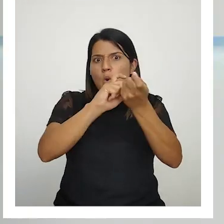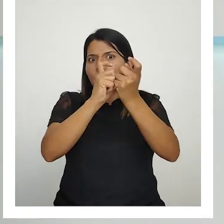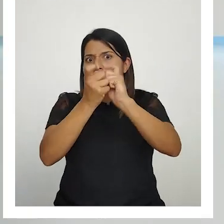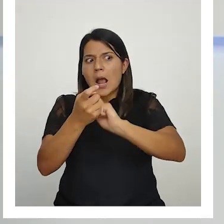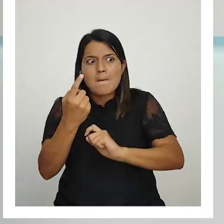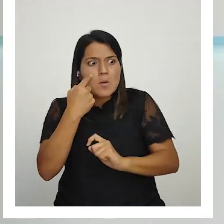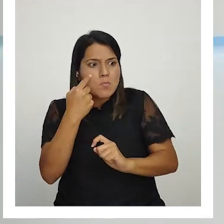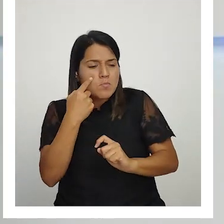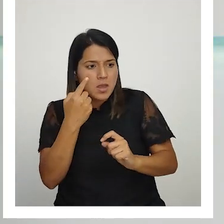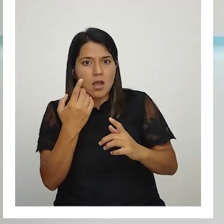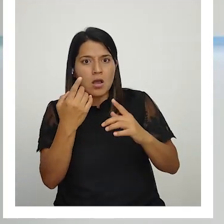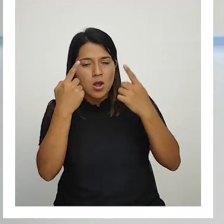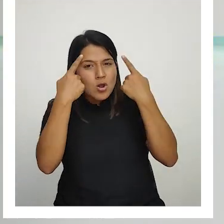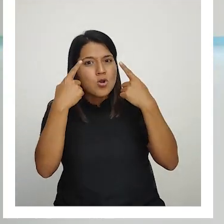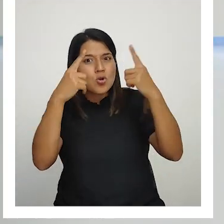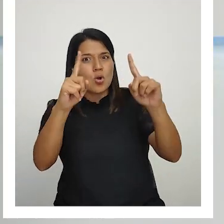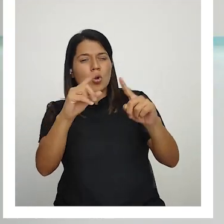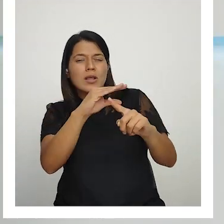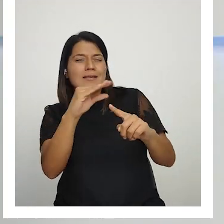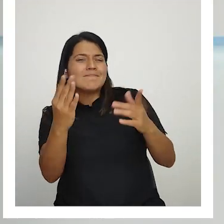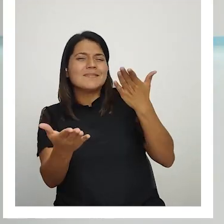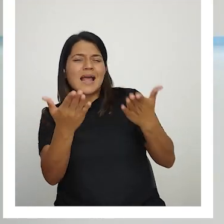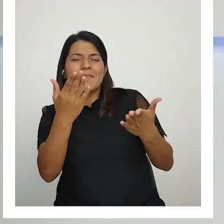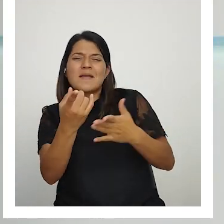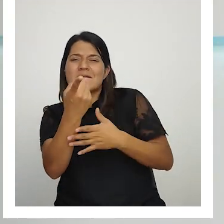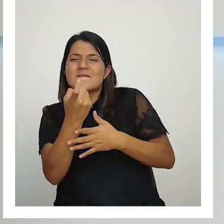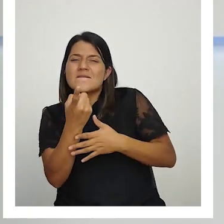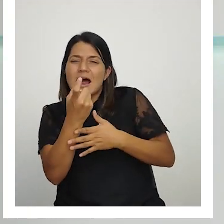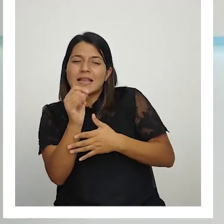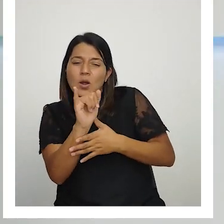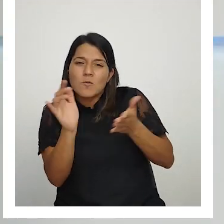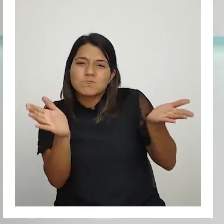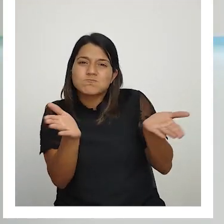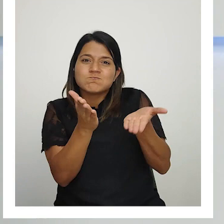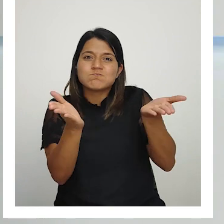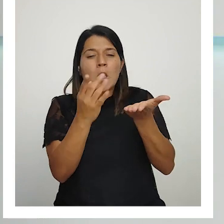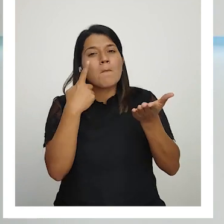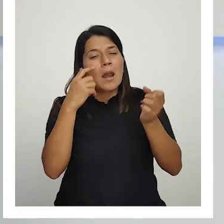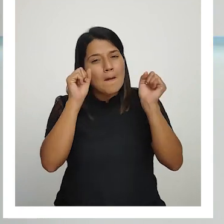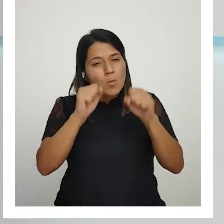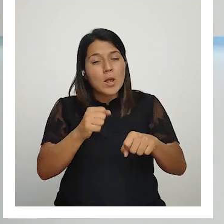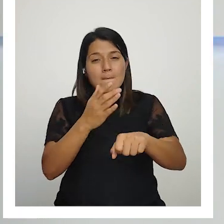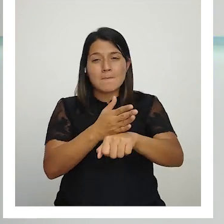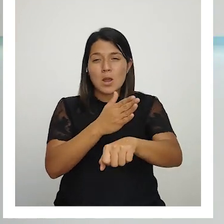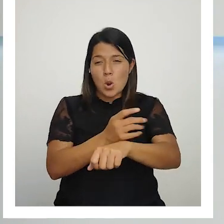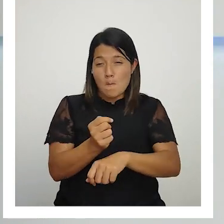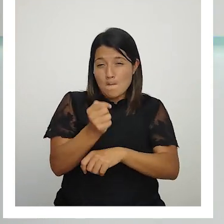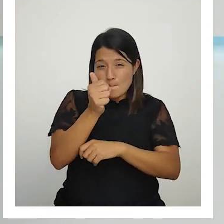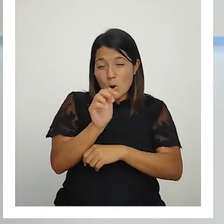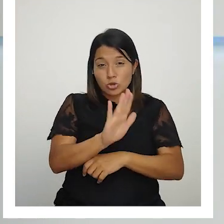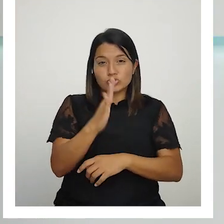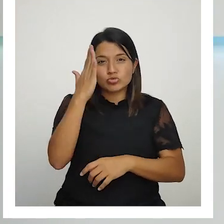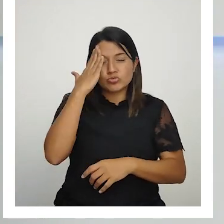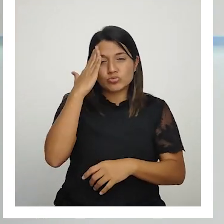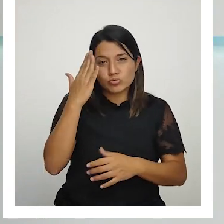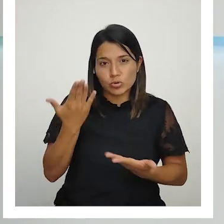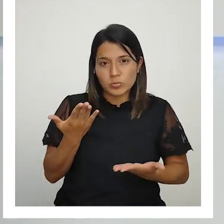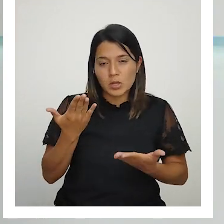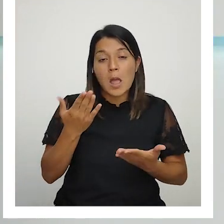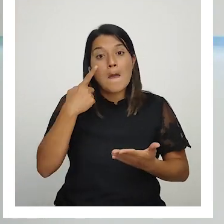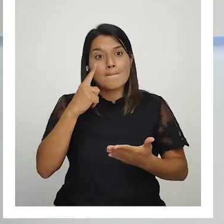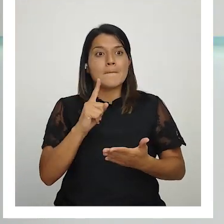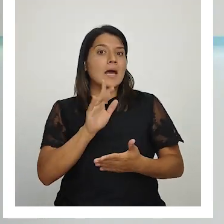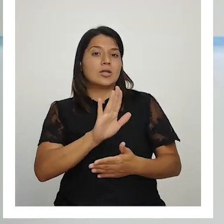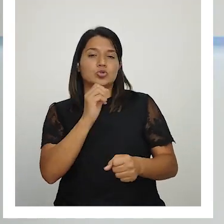teniendo resultados, pero que les hace falta tal vez, ¿verdad?, ese empujoncito como para poder mejorar un poco las herramientas